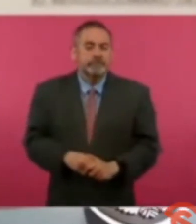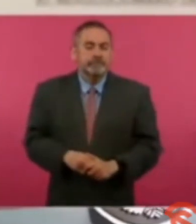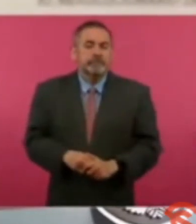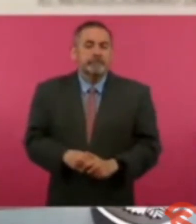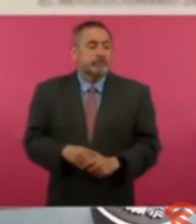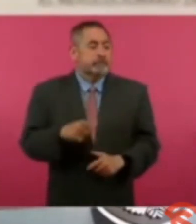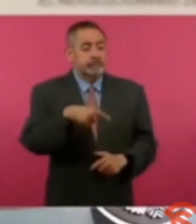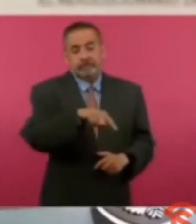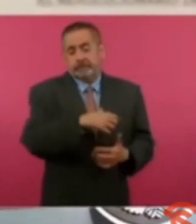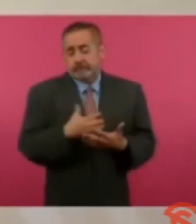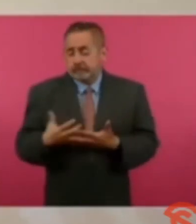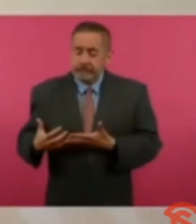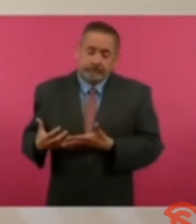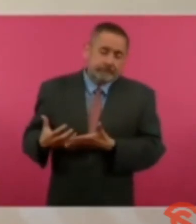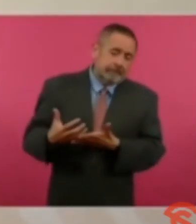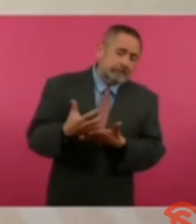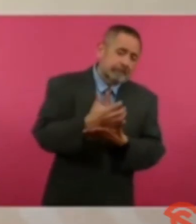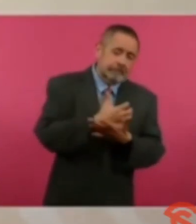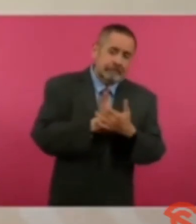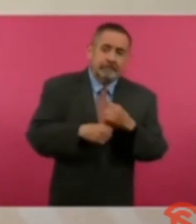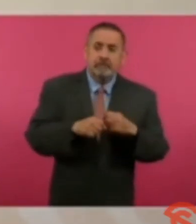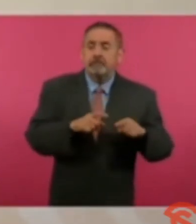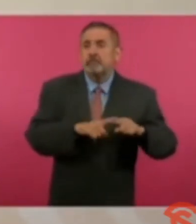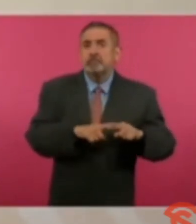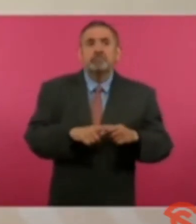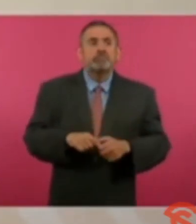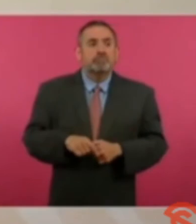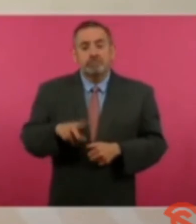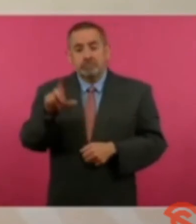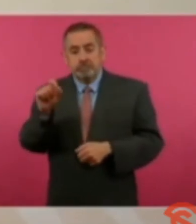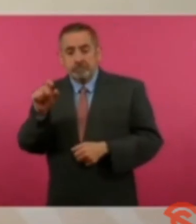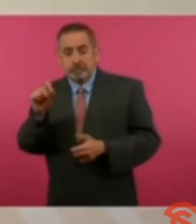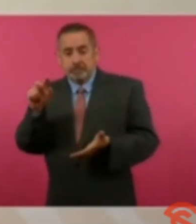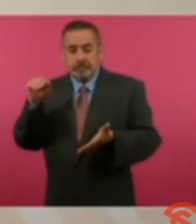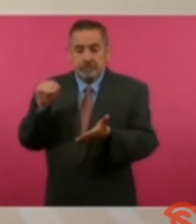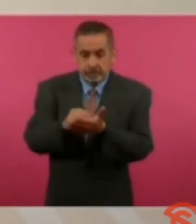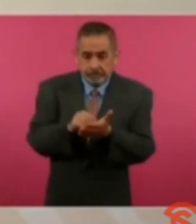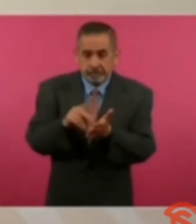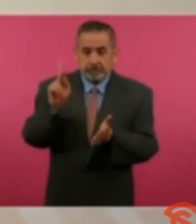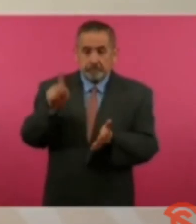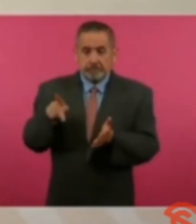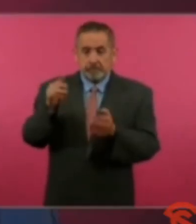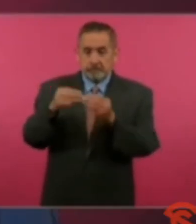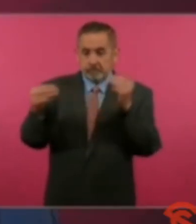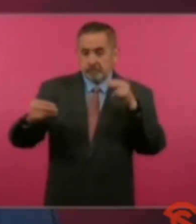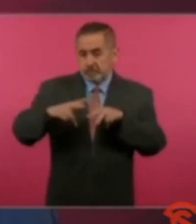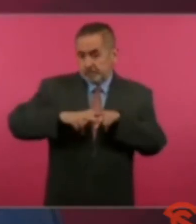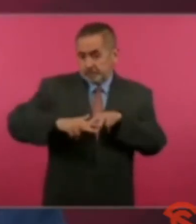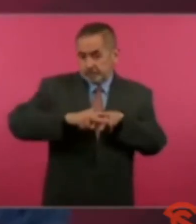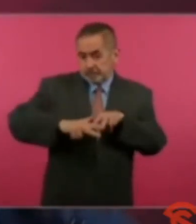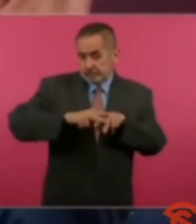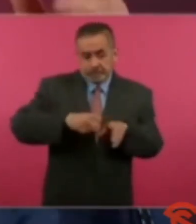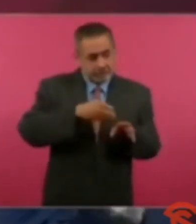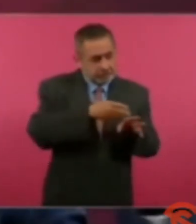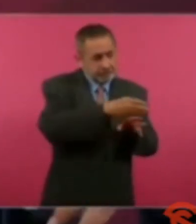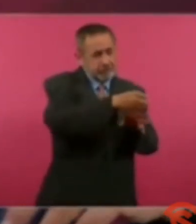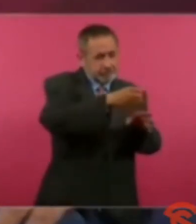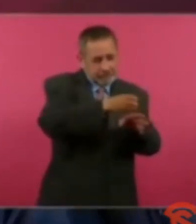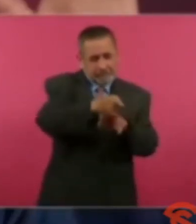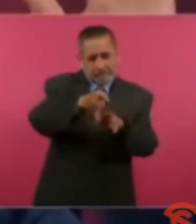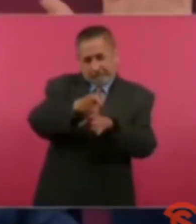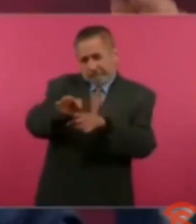se hicieron más de 20,000 kilómetros de vías férreas en el Porfiriato.